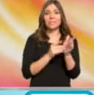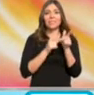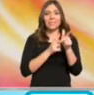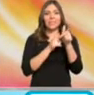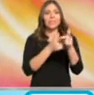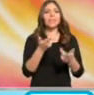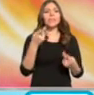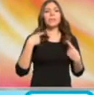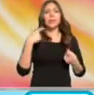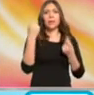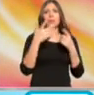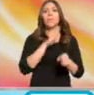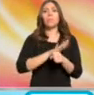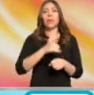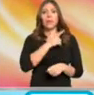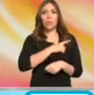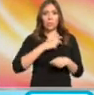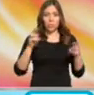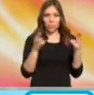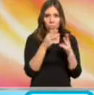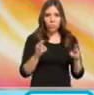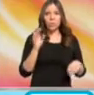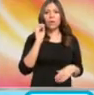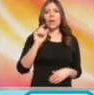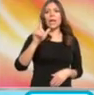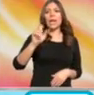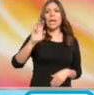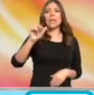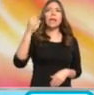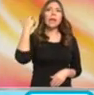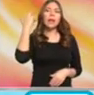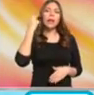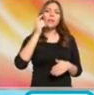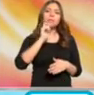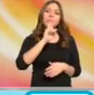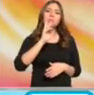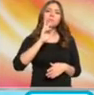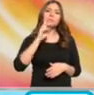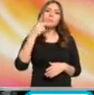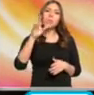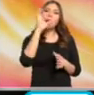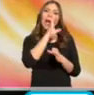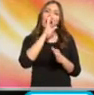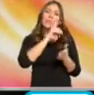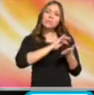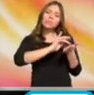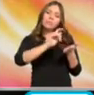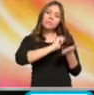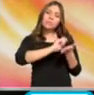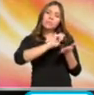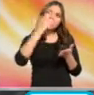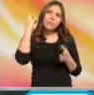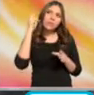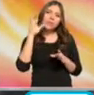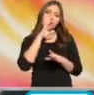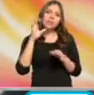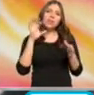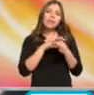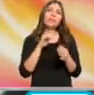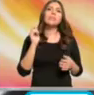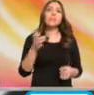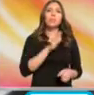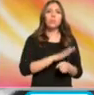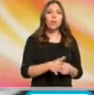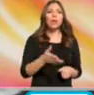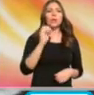música y la letra o incluso la personalidad de ellos. Porque, por ejemplo, yo te veo a Elvis, o sea, aunque me lo pongan sin música nada más, con verlo andar, con verlo